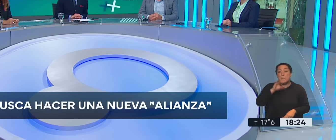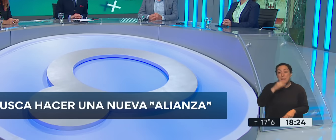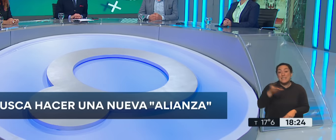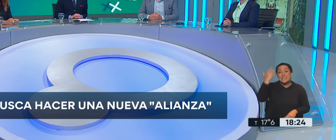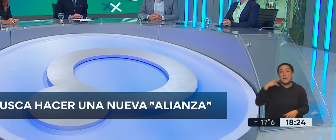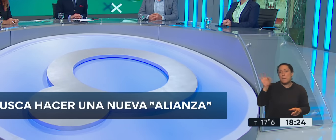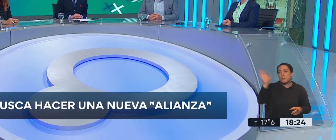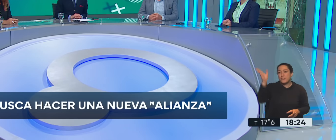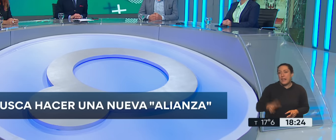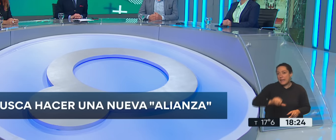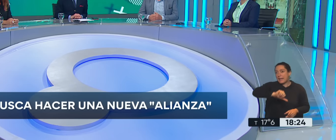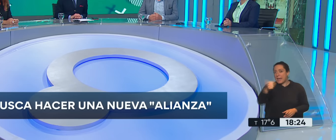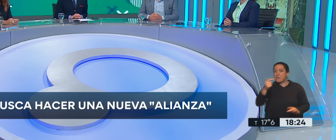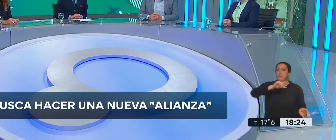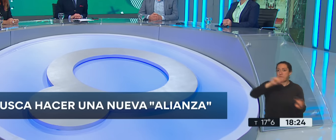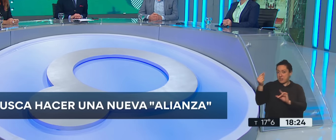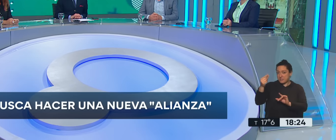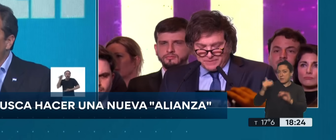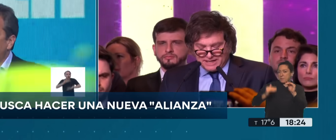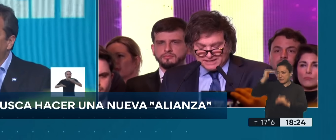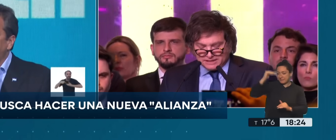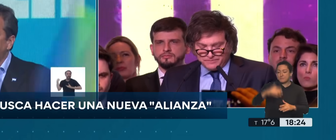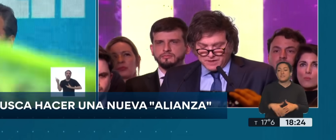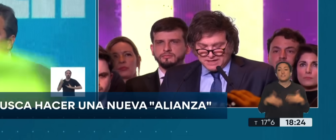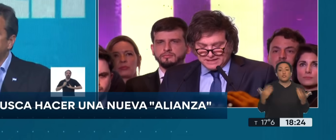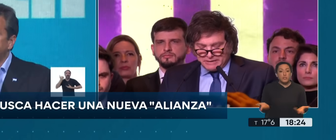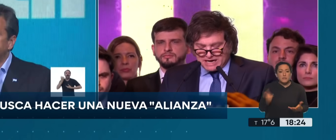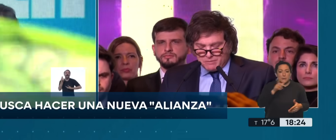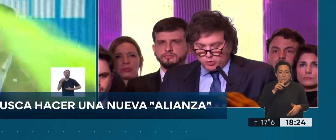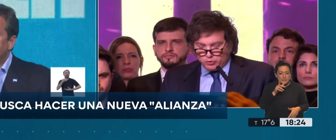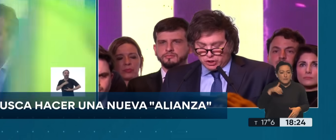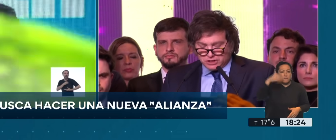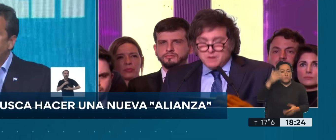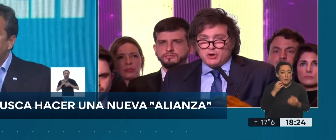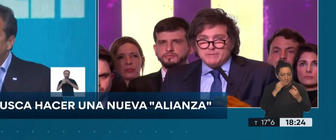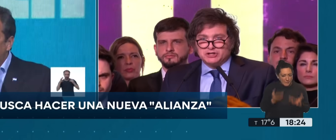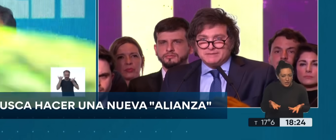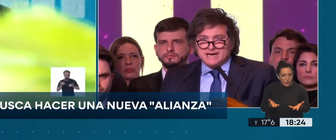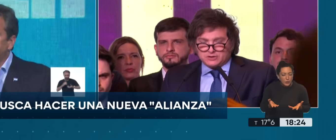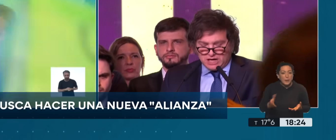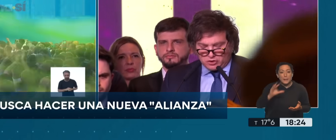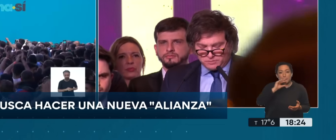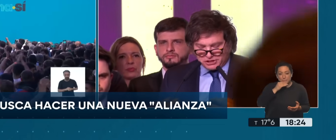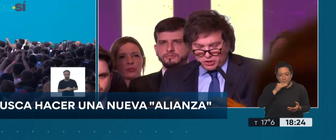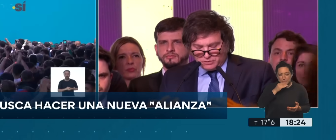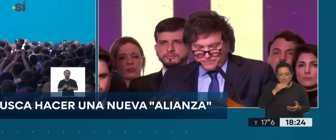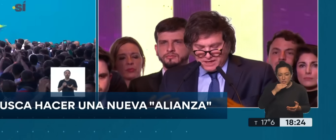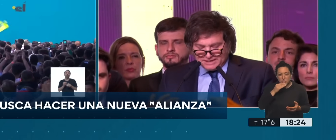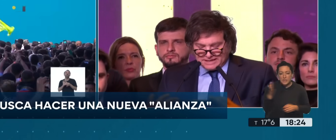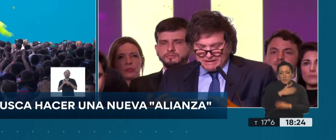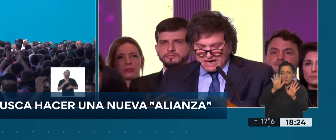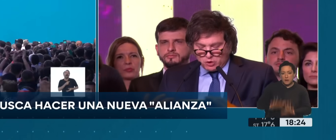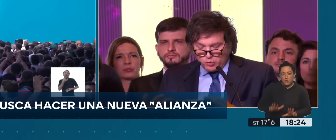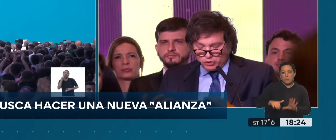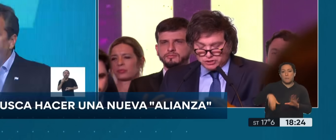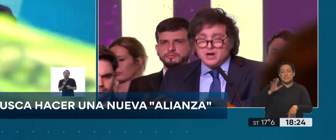por un porcentaje bastante más alto. ¿Eso lo deja mejor parado? O sea, ¿podemos decir hoy ya que Massa llega mejor al balotaje y que lo obliga